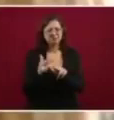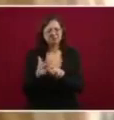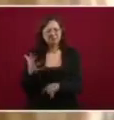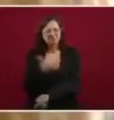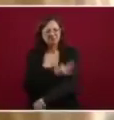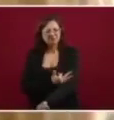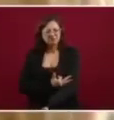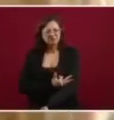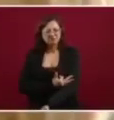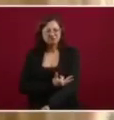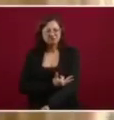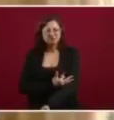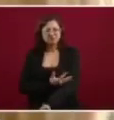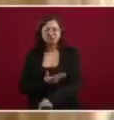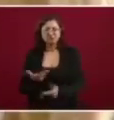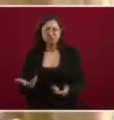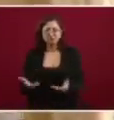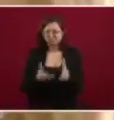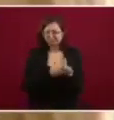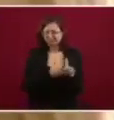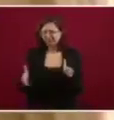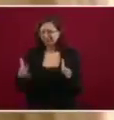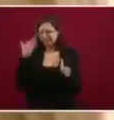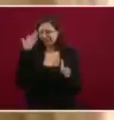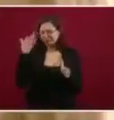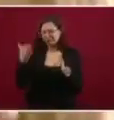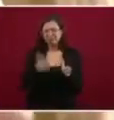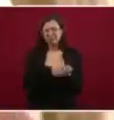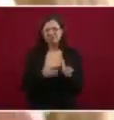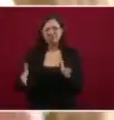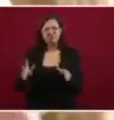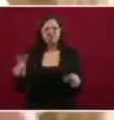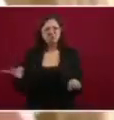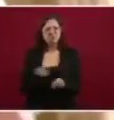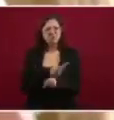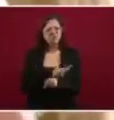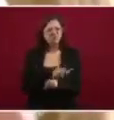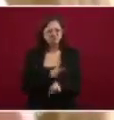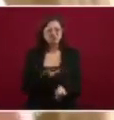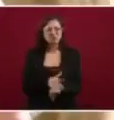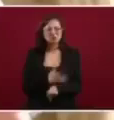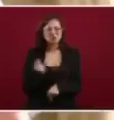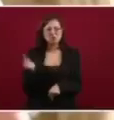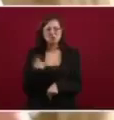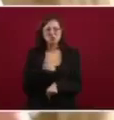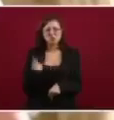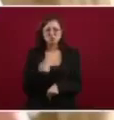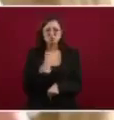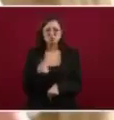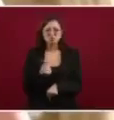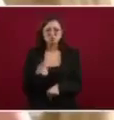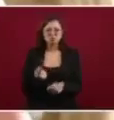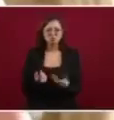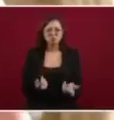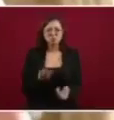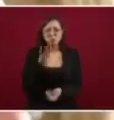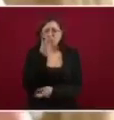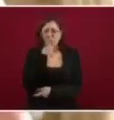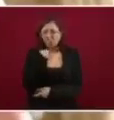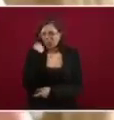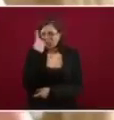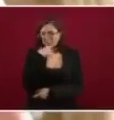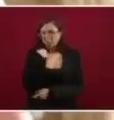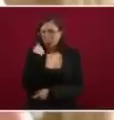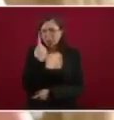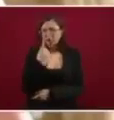región. Este espacio de tiempo, ¿qué pasó, secretario? Son casi 4